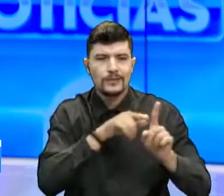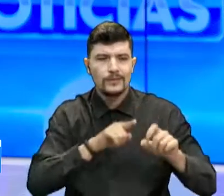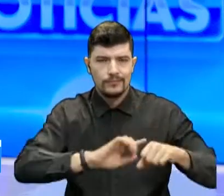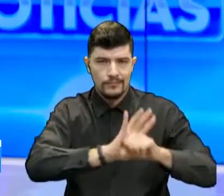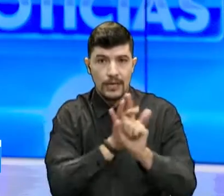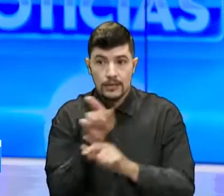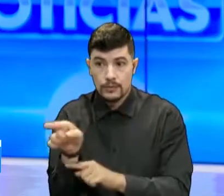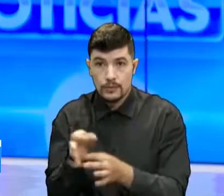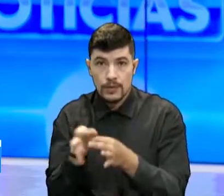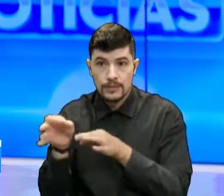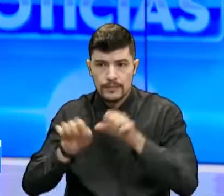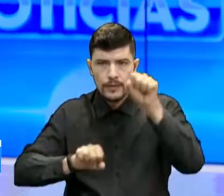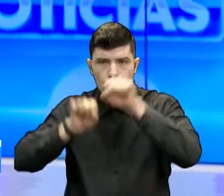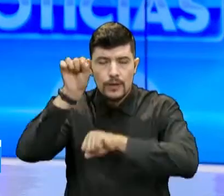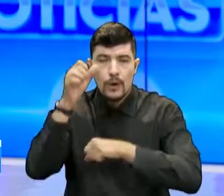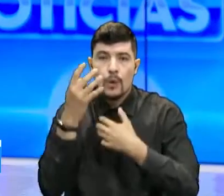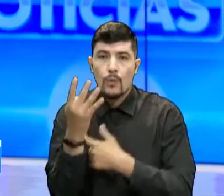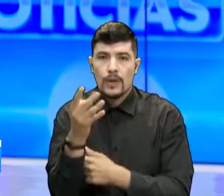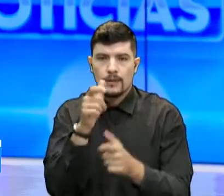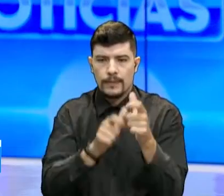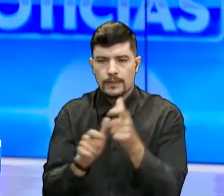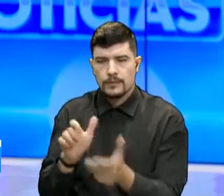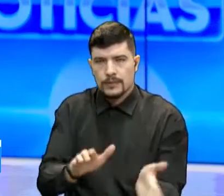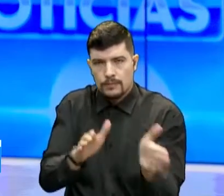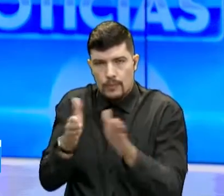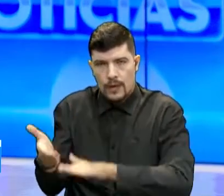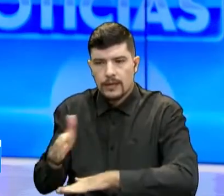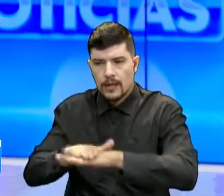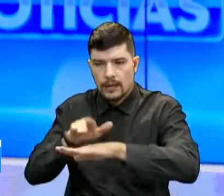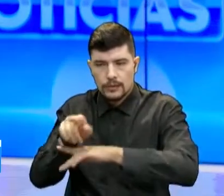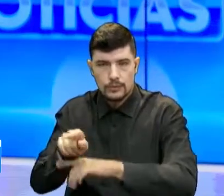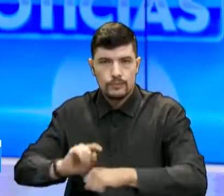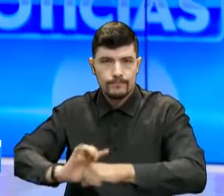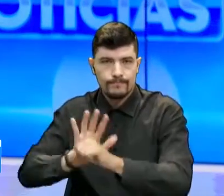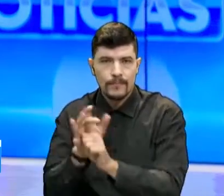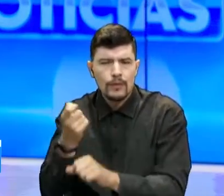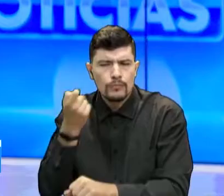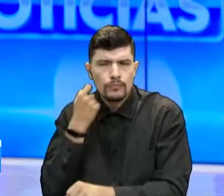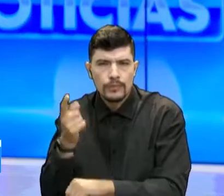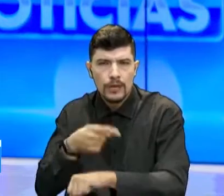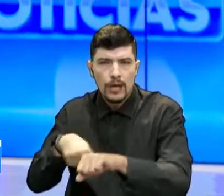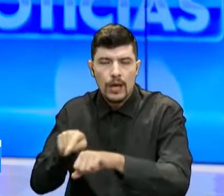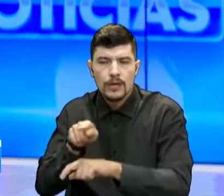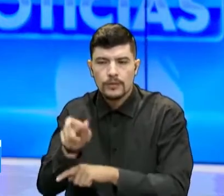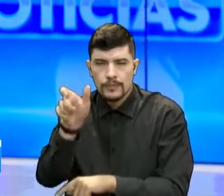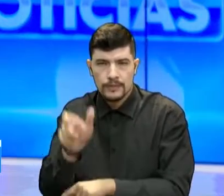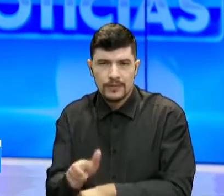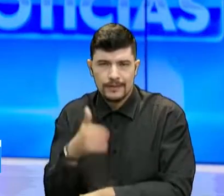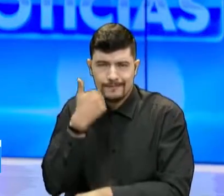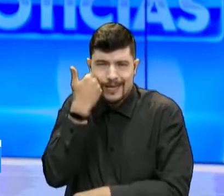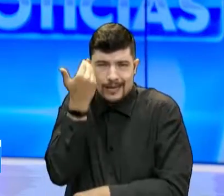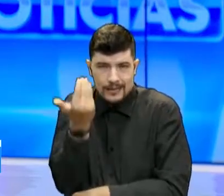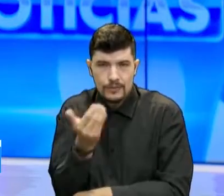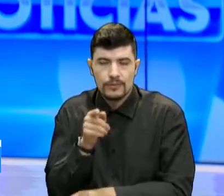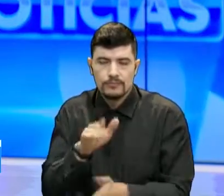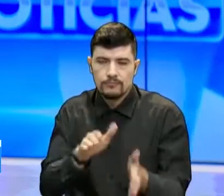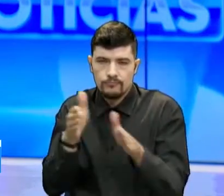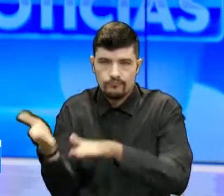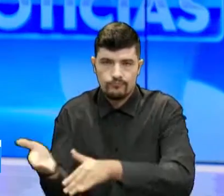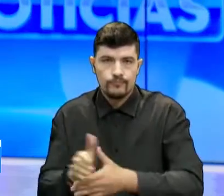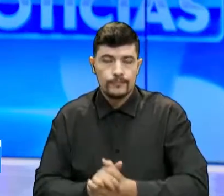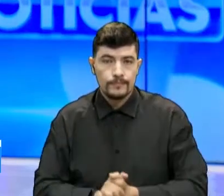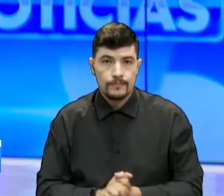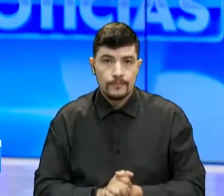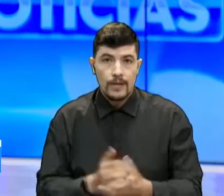principio de socorro ya registra cuatro muertos por éste coronavirus en los últimos días falleció un adulto mayor a consecuencia de este virus por el momento